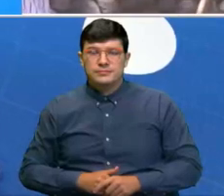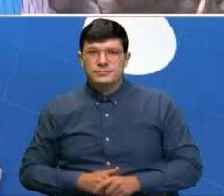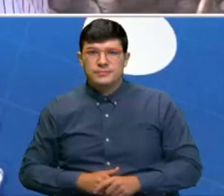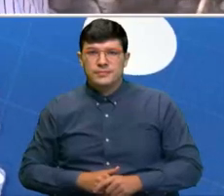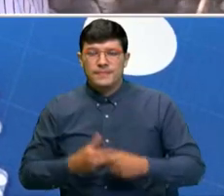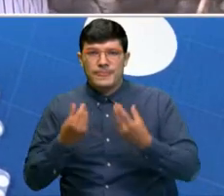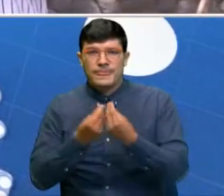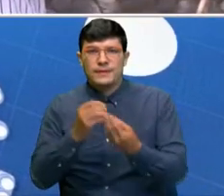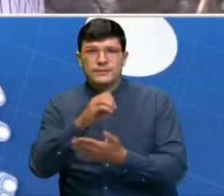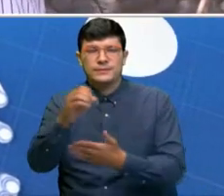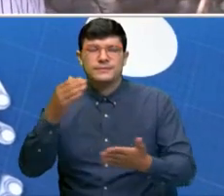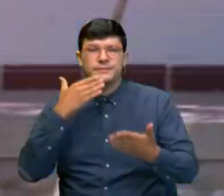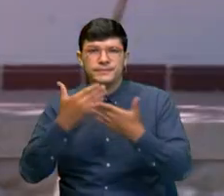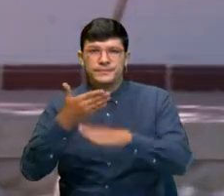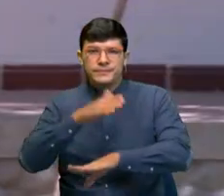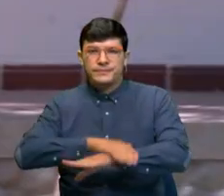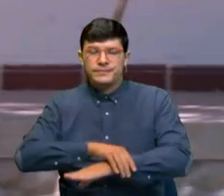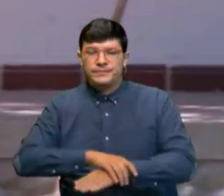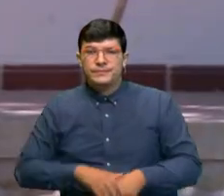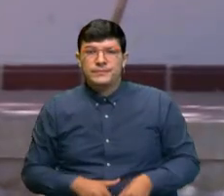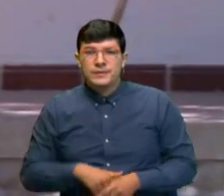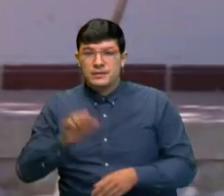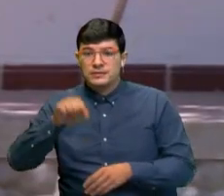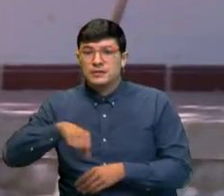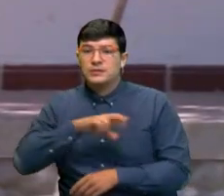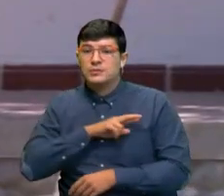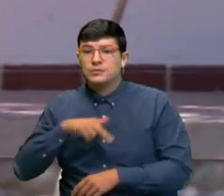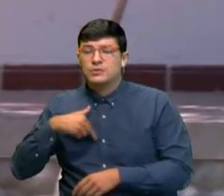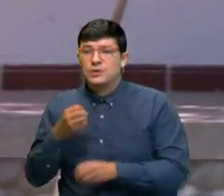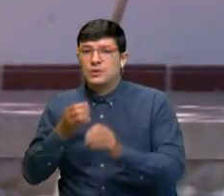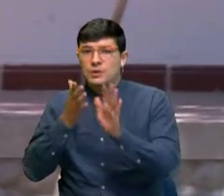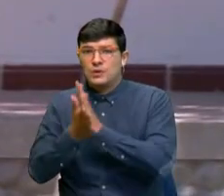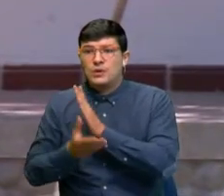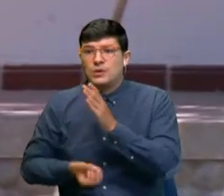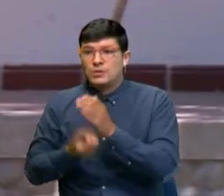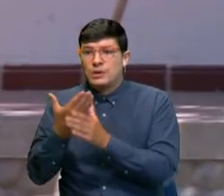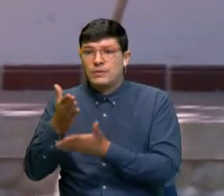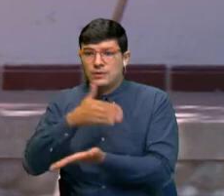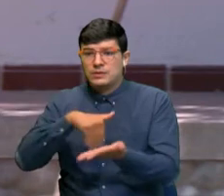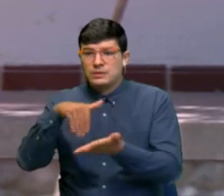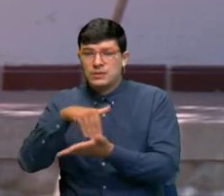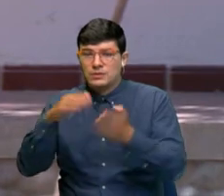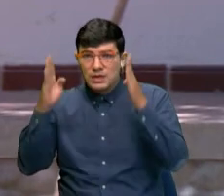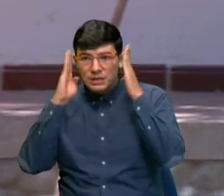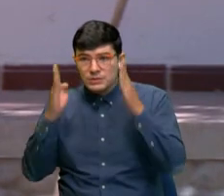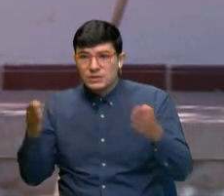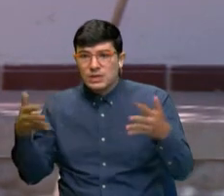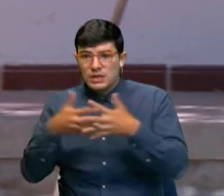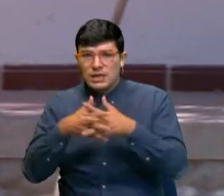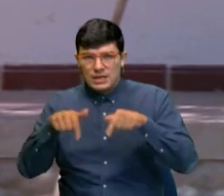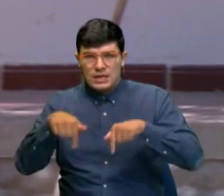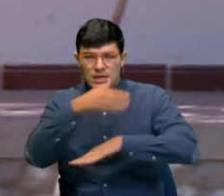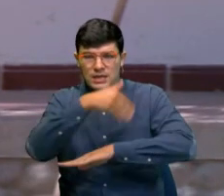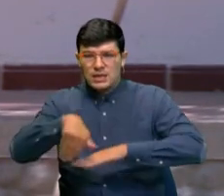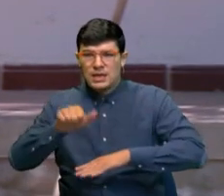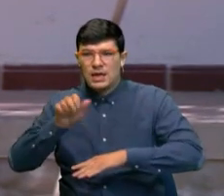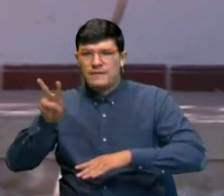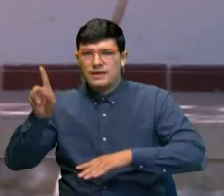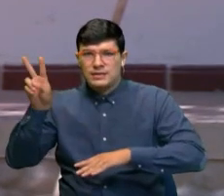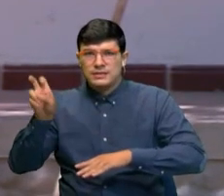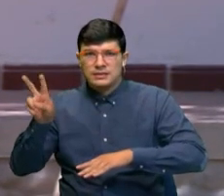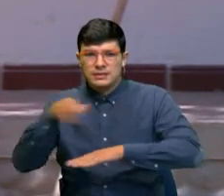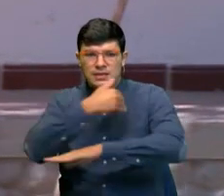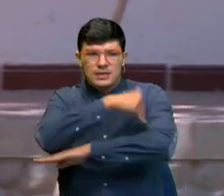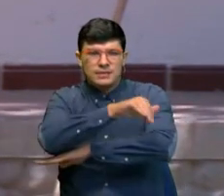compañeros y televidentes buenas tardes pues les contamos que es el nuevo centro de atención integral está ubicado en la avenida séptima entre calles primera y